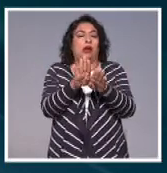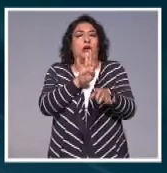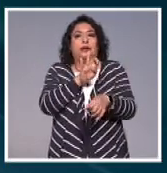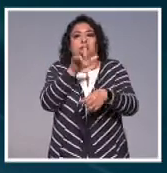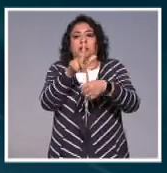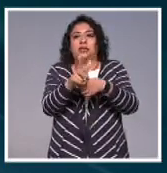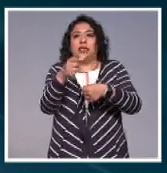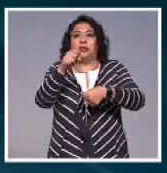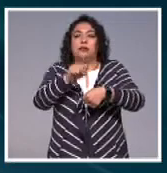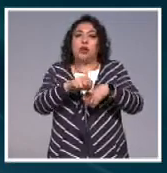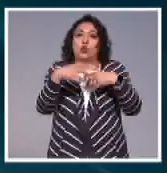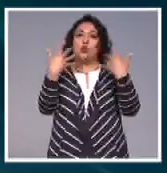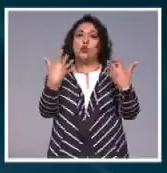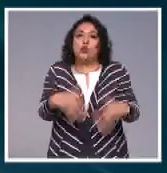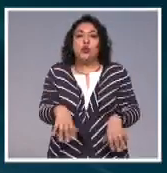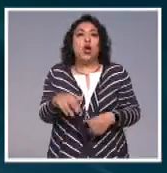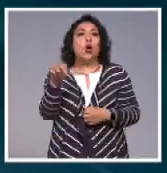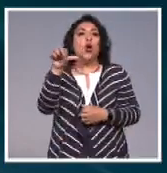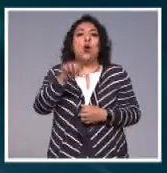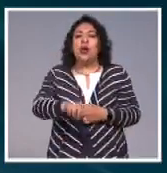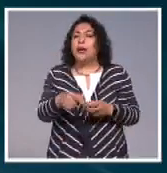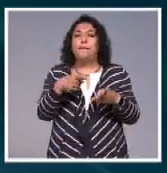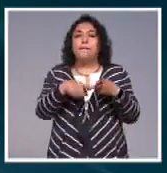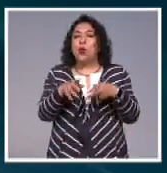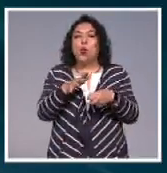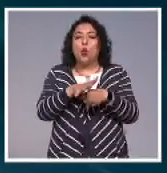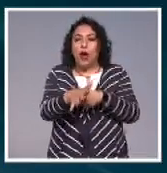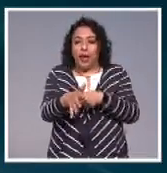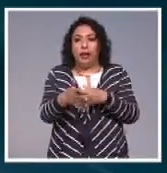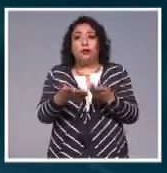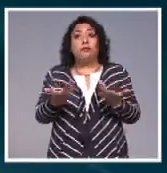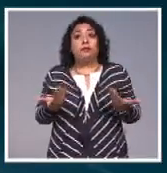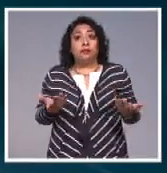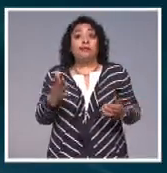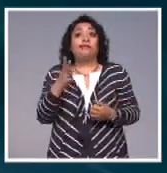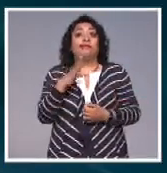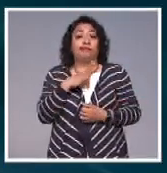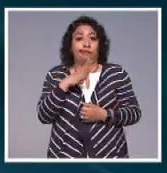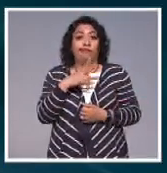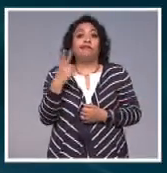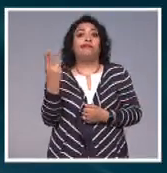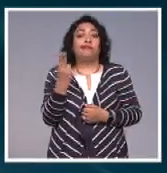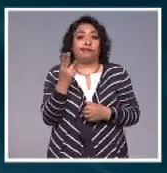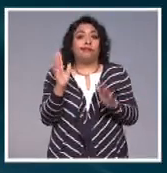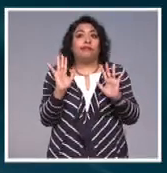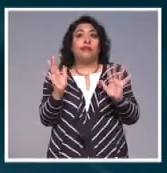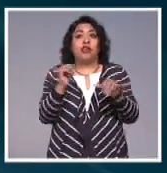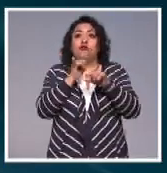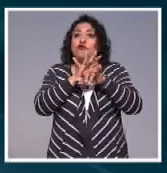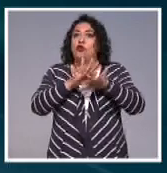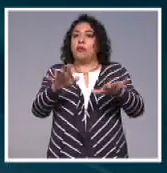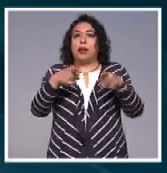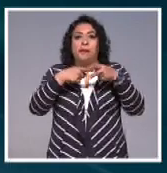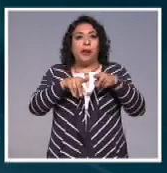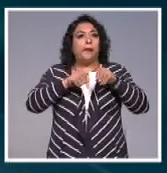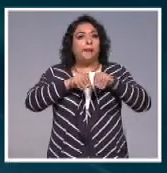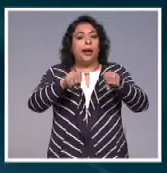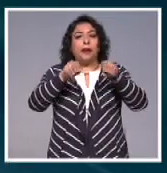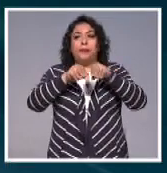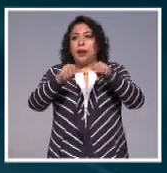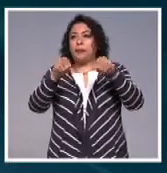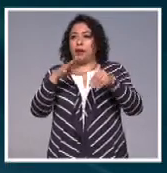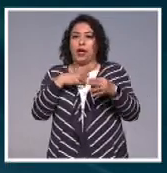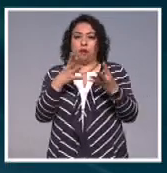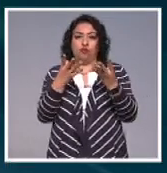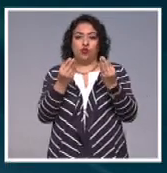oro la semana. ¿Con qué vamos a empezar, Rafa? Porque hay que darle ya la información, tenemos